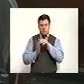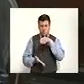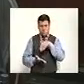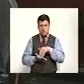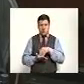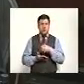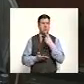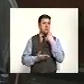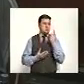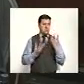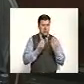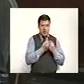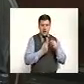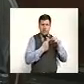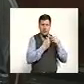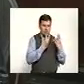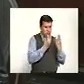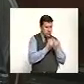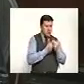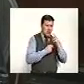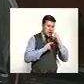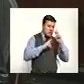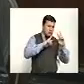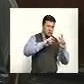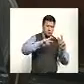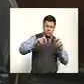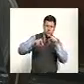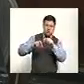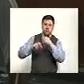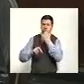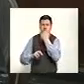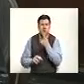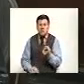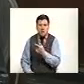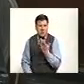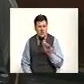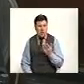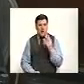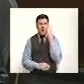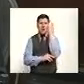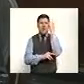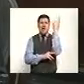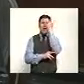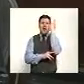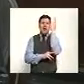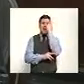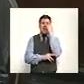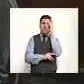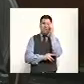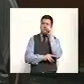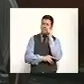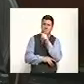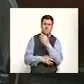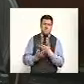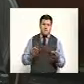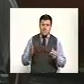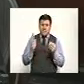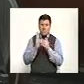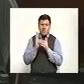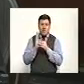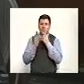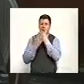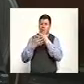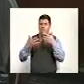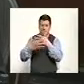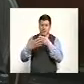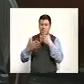de motivos de la Unidad Especial de Investigación que se crea al interior de la Fiscalía General de la Nación, pero mediante un parágrafo